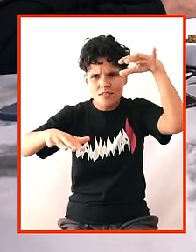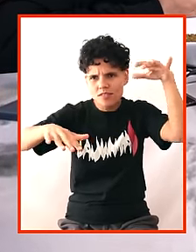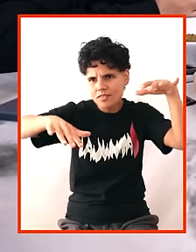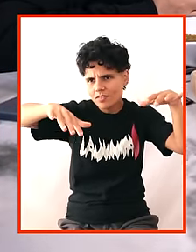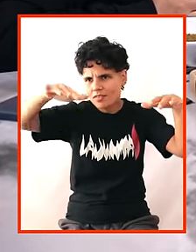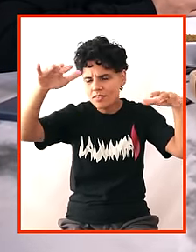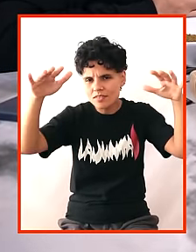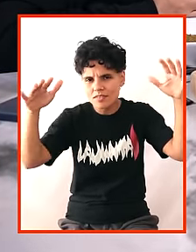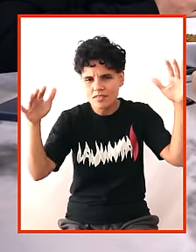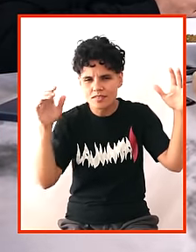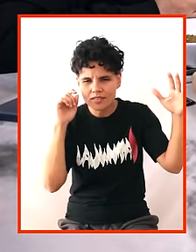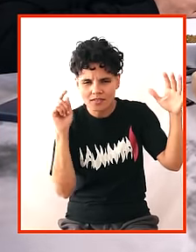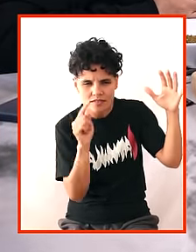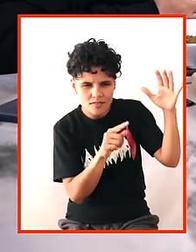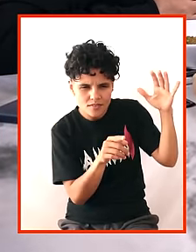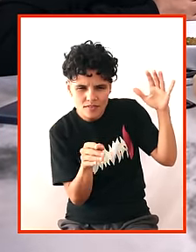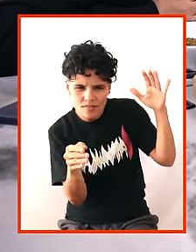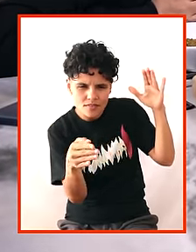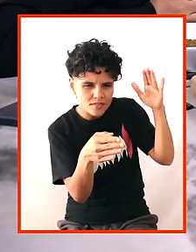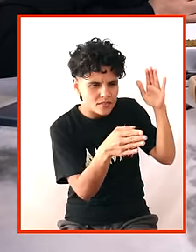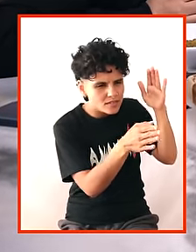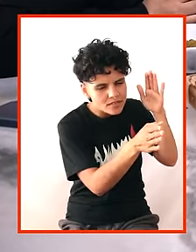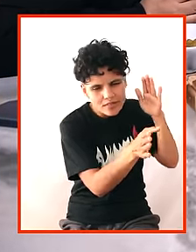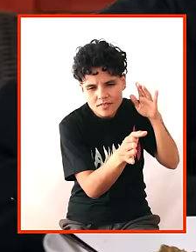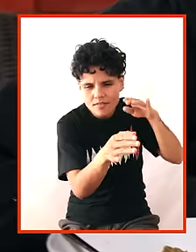se esconde el trino y la bravura.